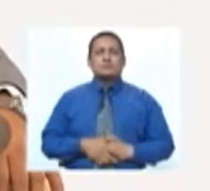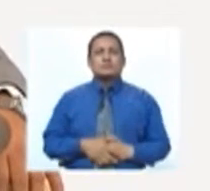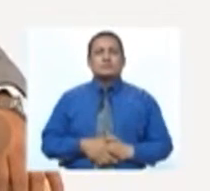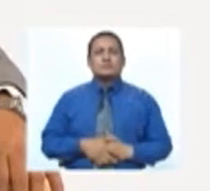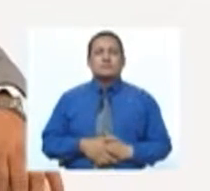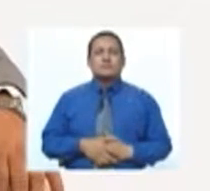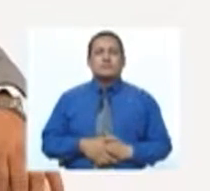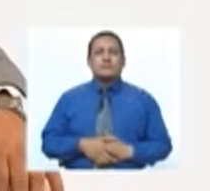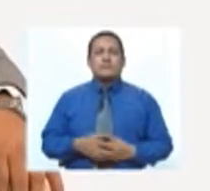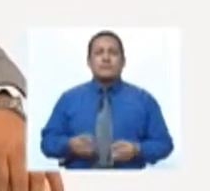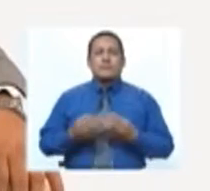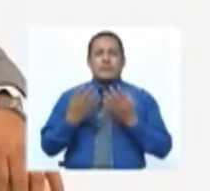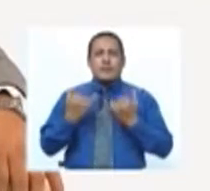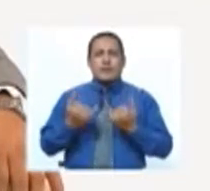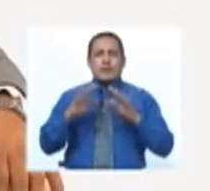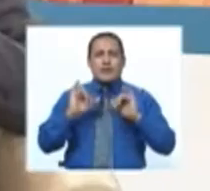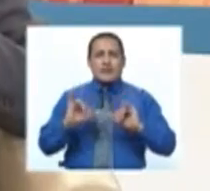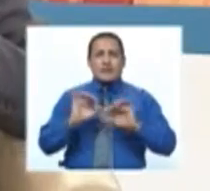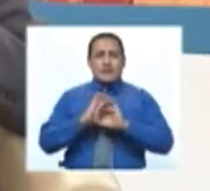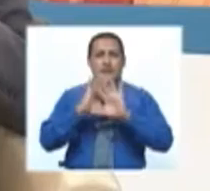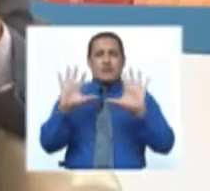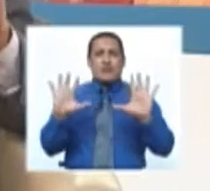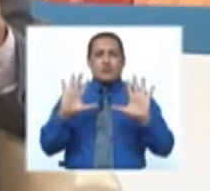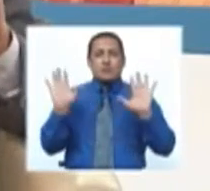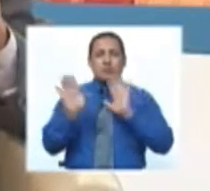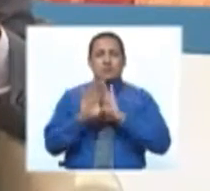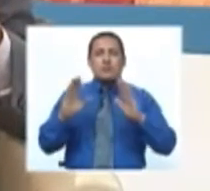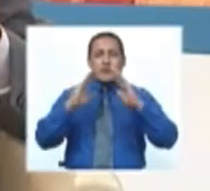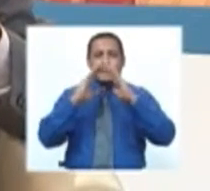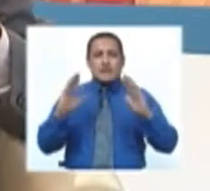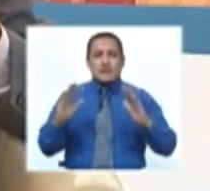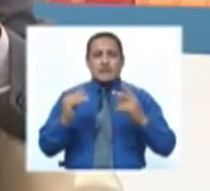imprescriptibles. Correcto. Entonces queda claro que las sedes